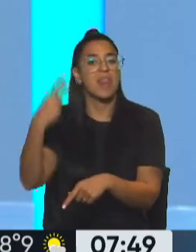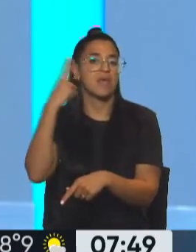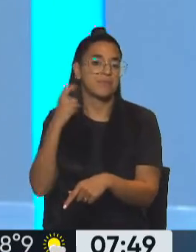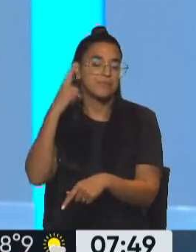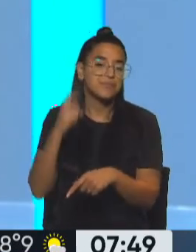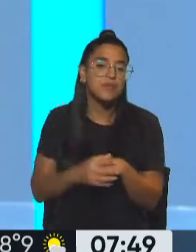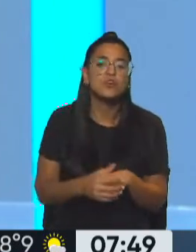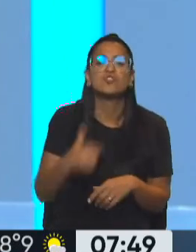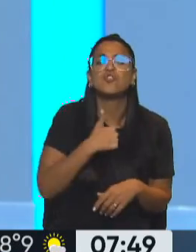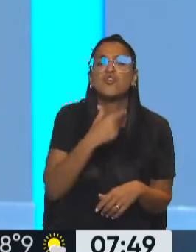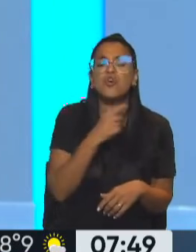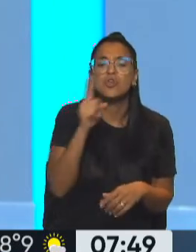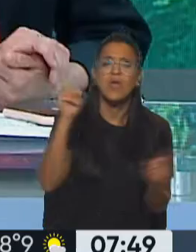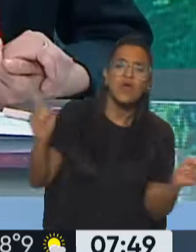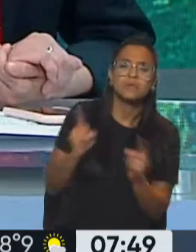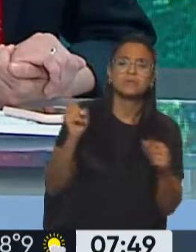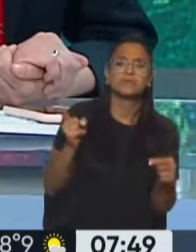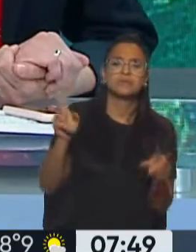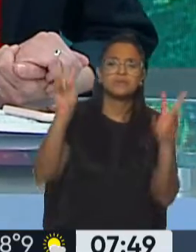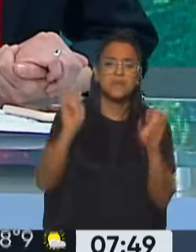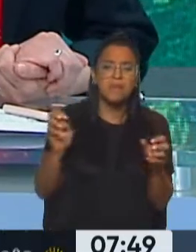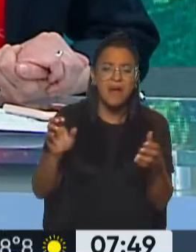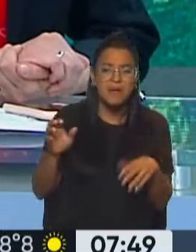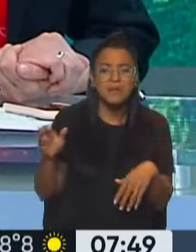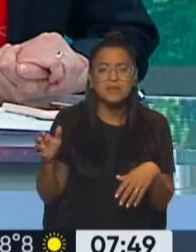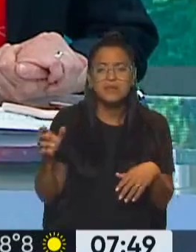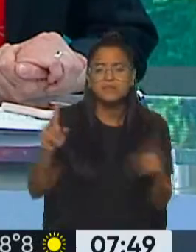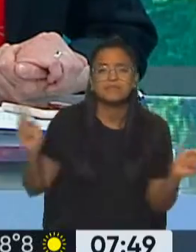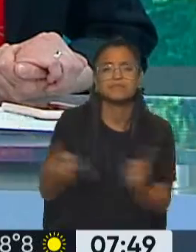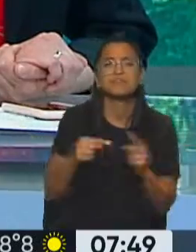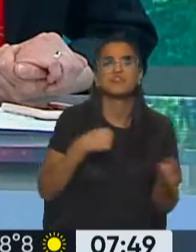licenciado, yo no quiero simplificar el tema. Yo no sé, no conozco el caso puntual